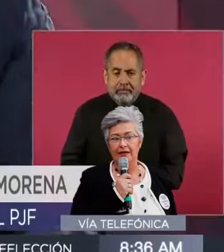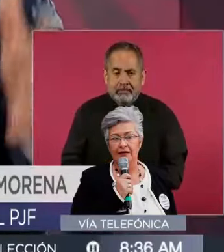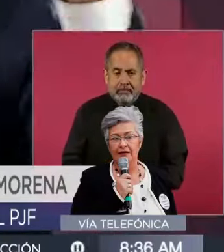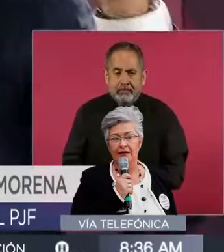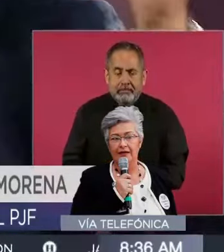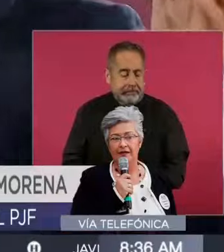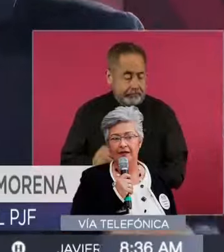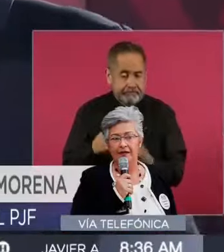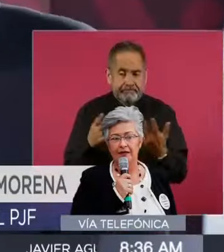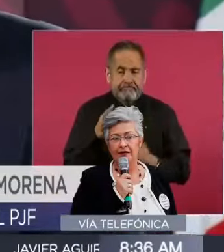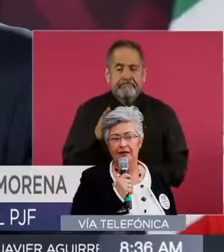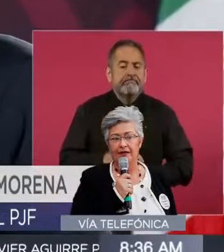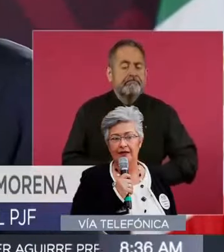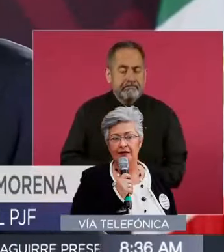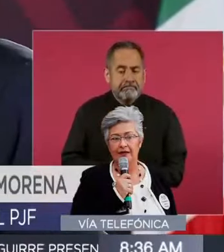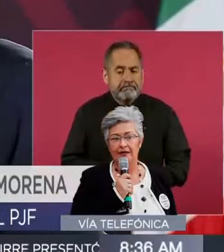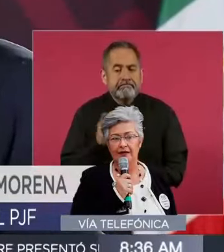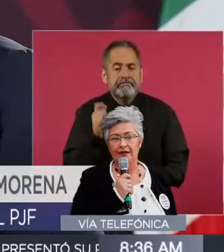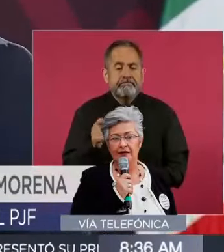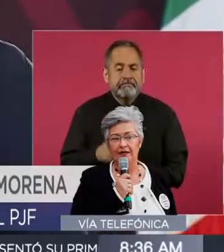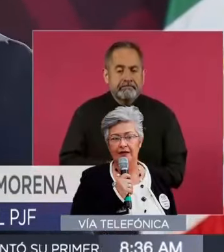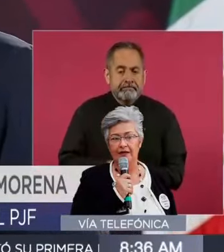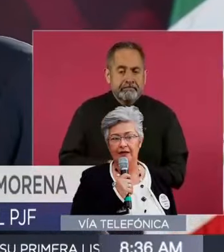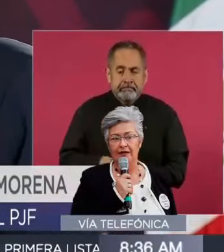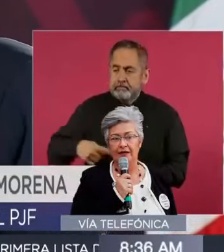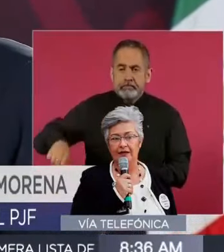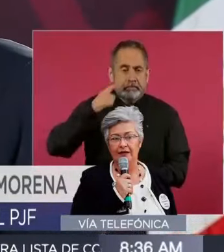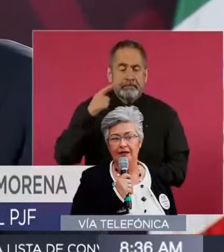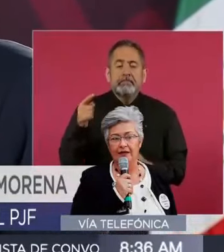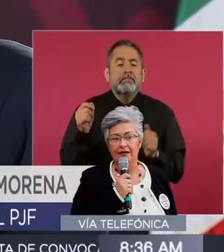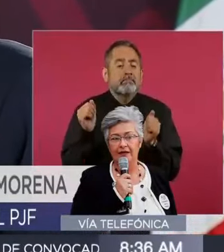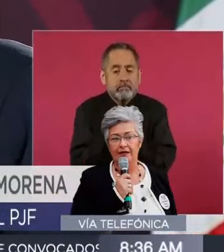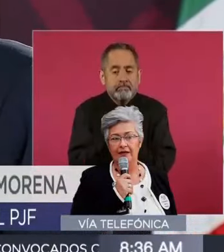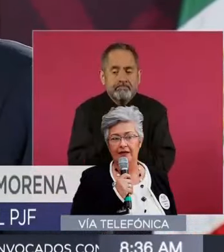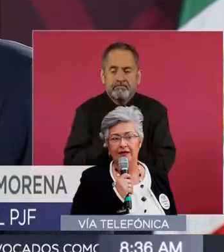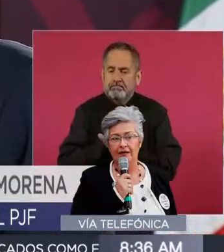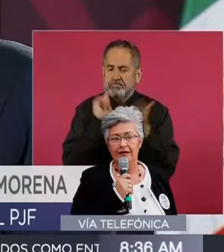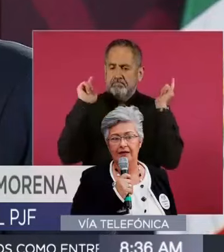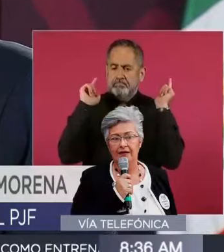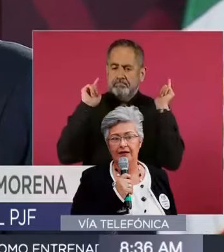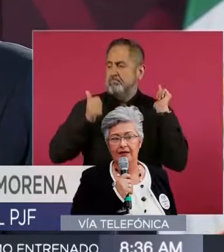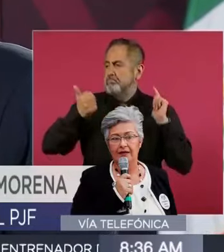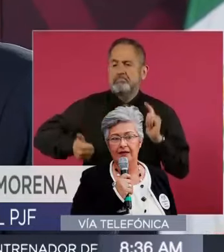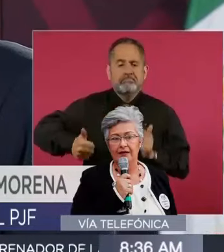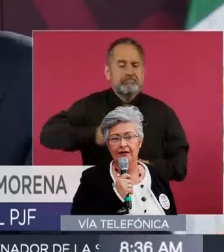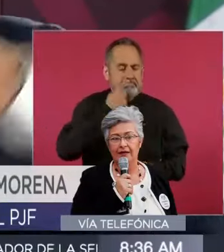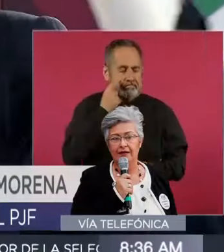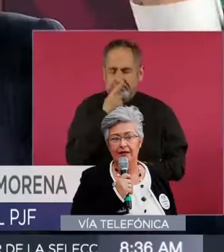cometer el presidente y el partido en el poder es un atraco a la nación y un desmantelamiento de